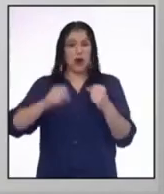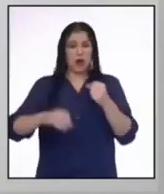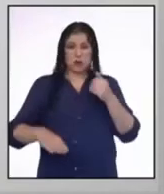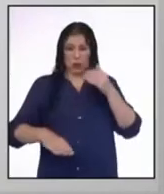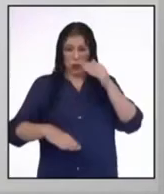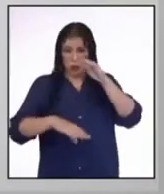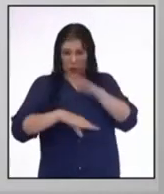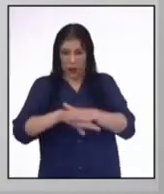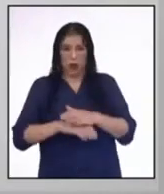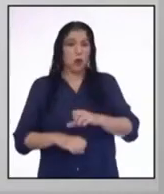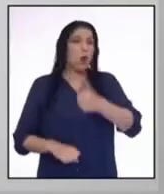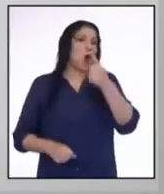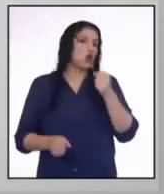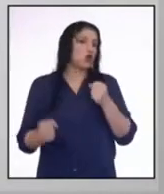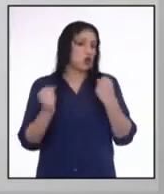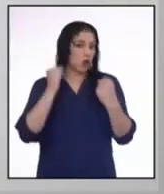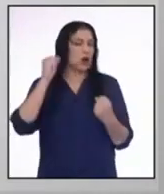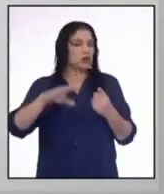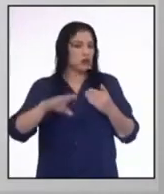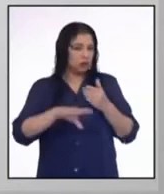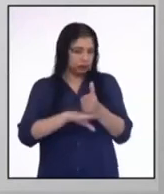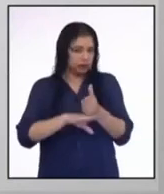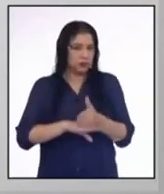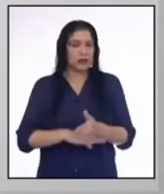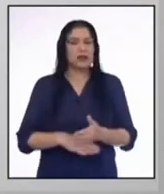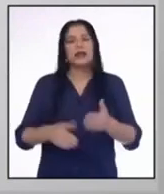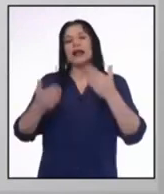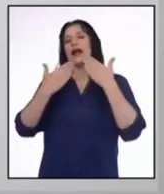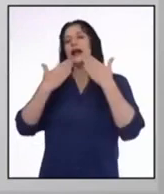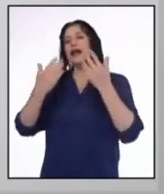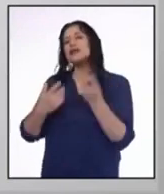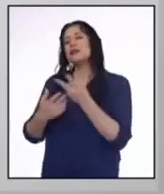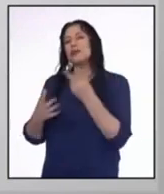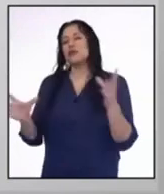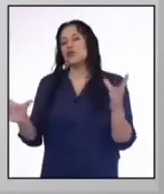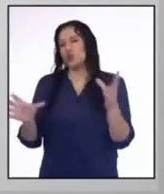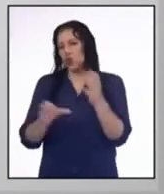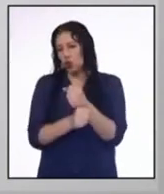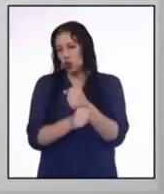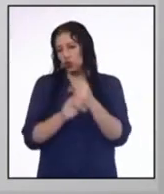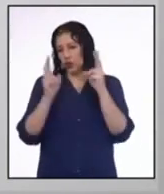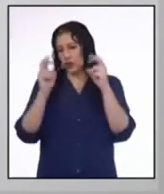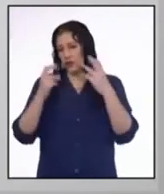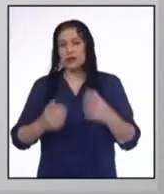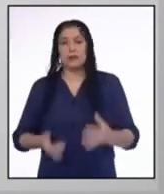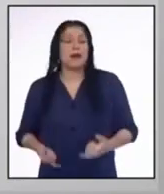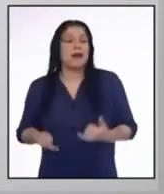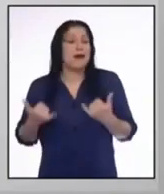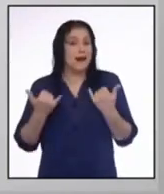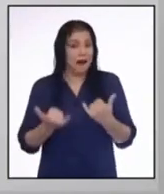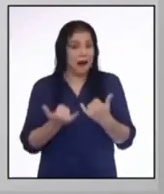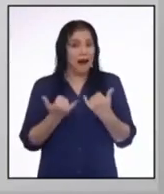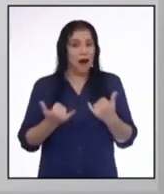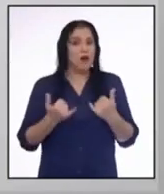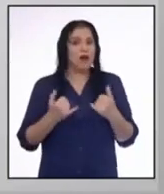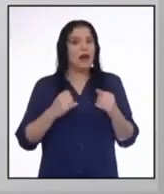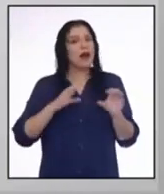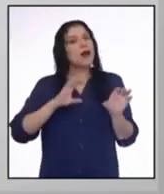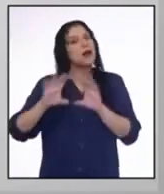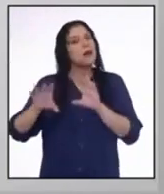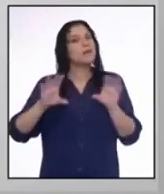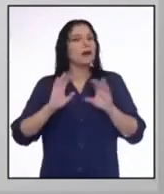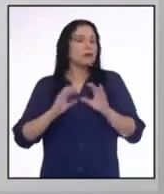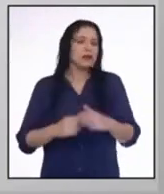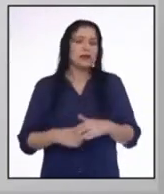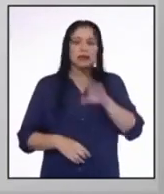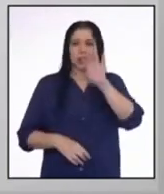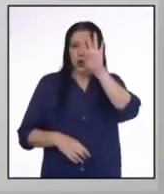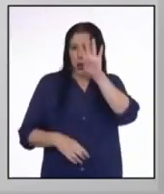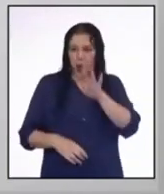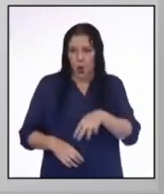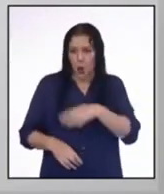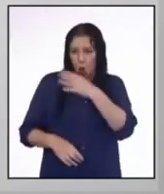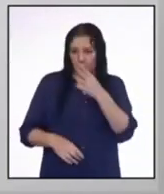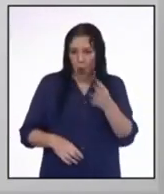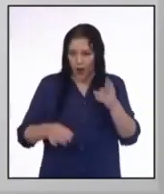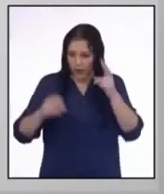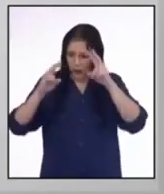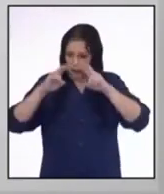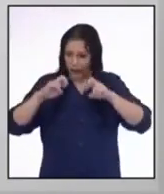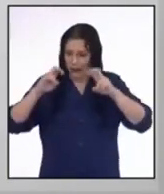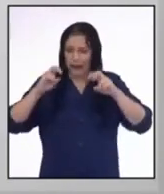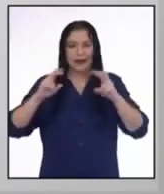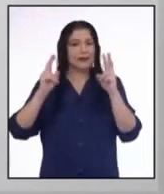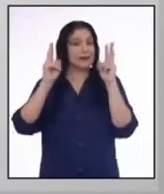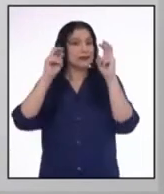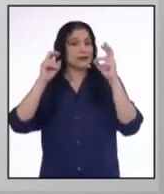otro. Gracias, Junior y Stephanie, por sus conclusiones. Ahora elaboremos un cuadro de